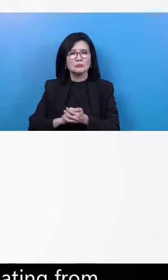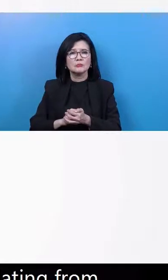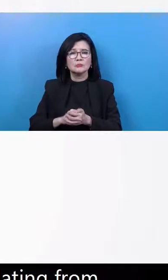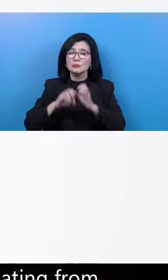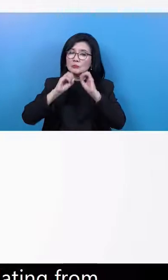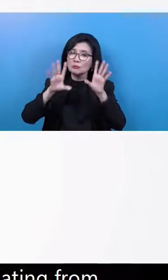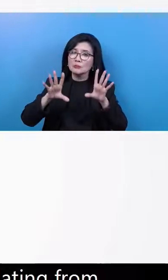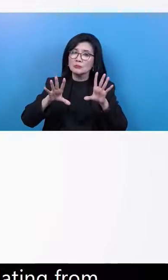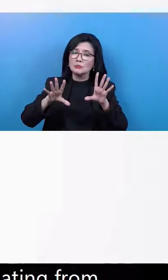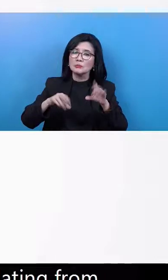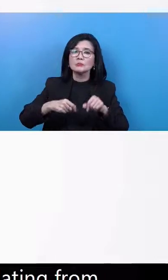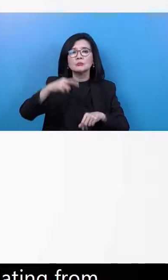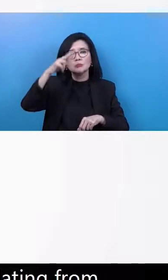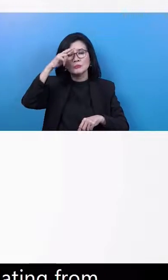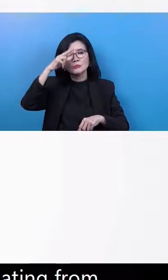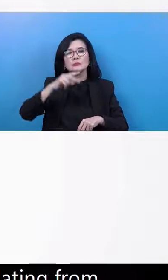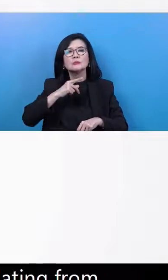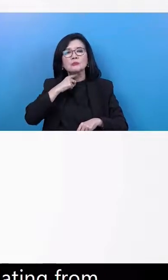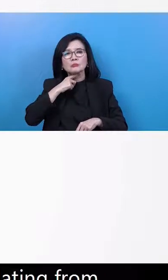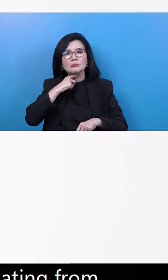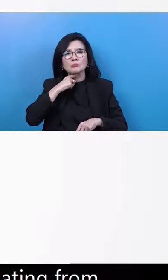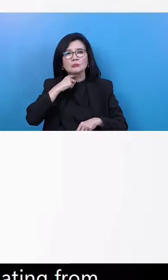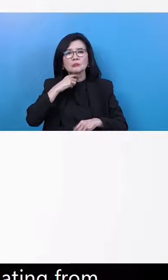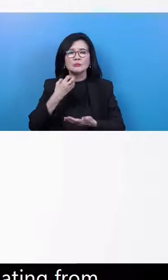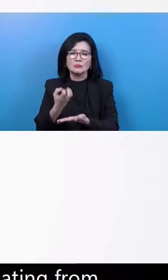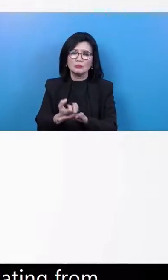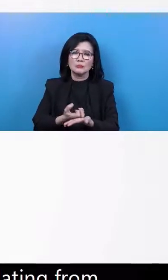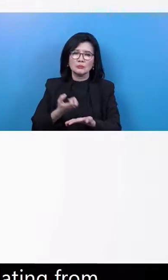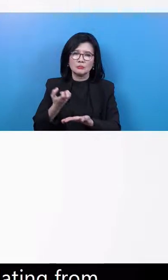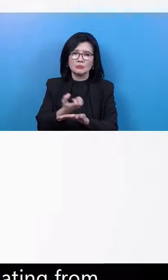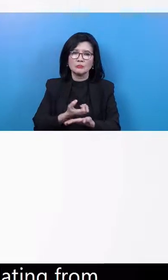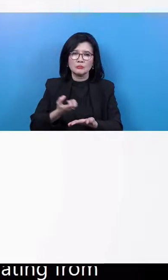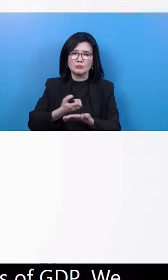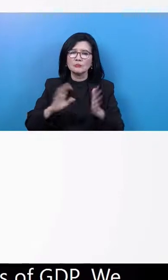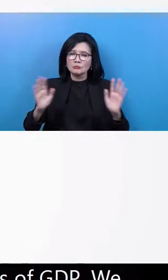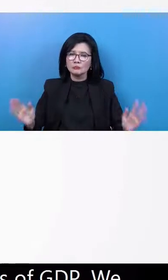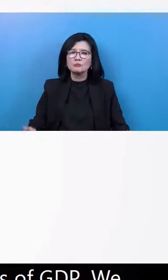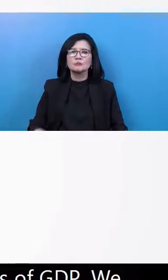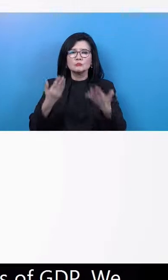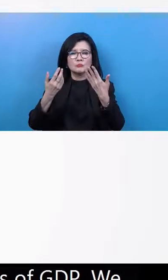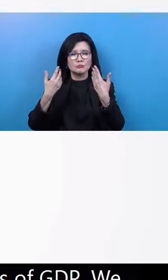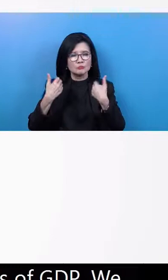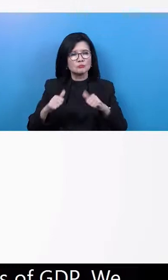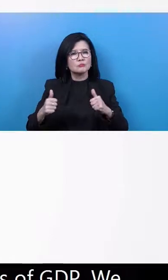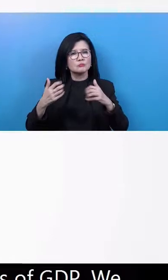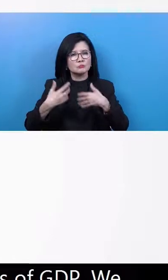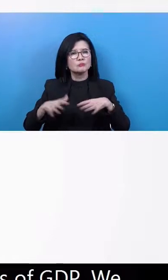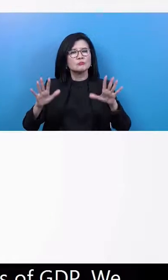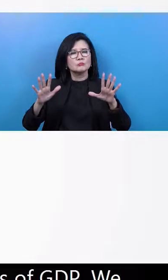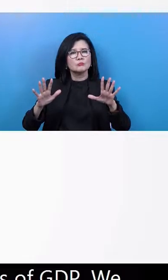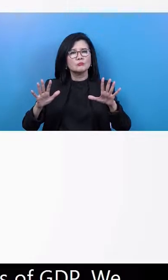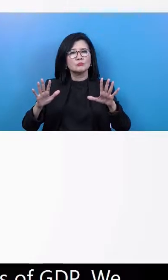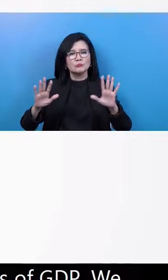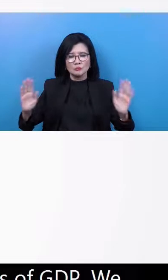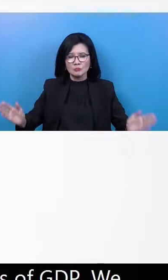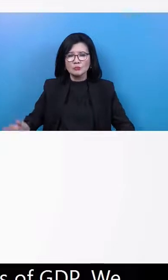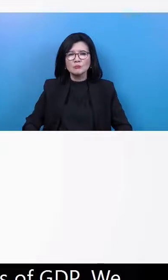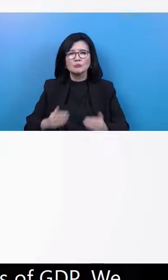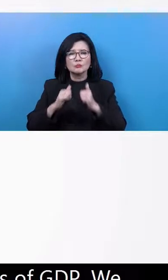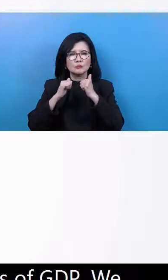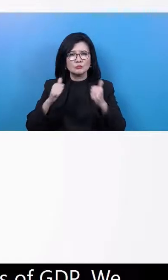una recuperación que ha sido sólida porque se ha basado en el sector privado. Ahora, ¿qué factores